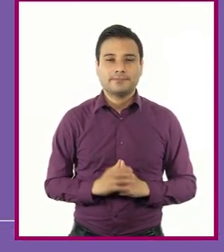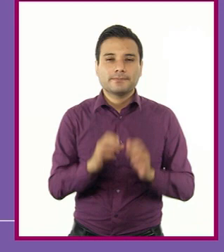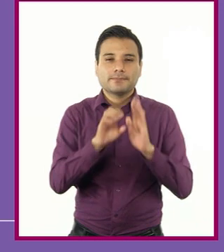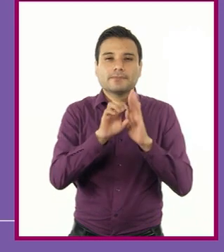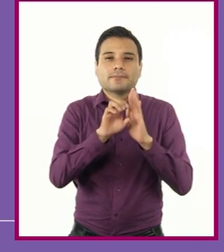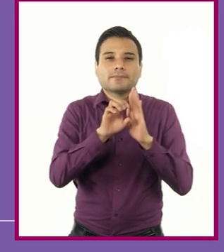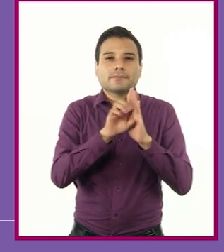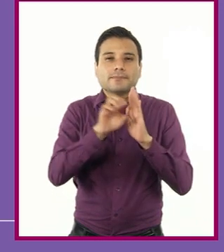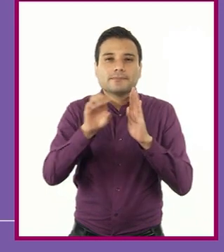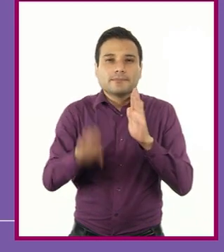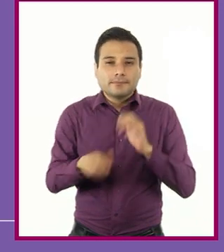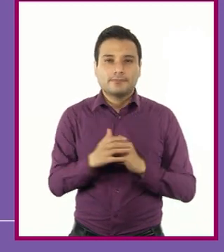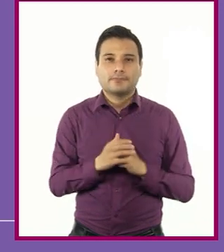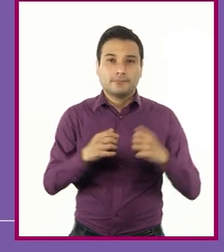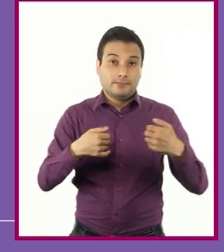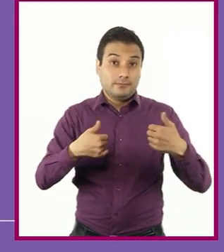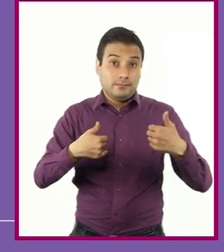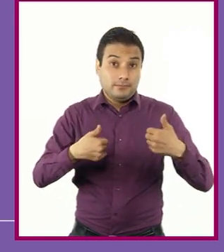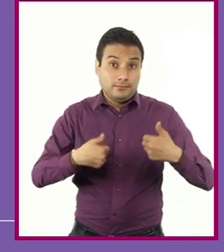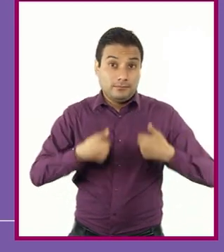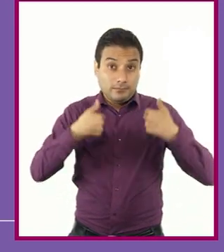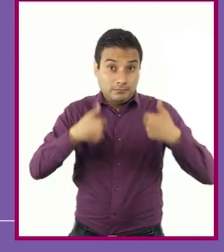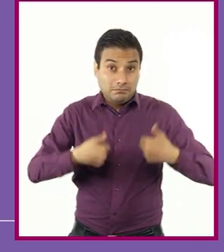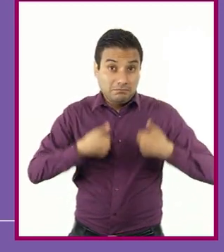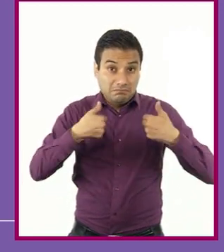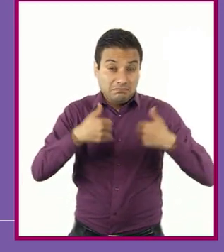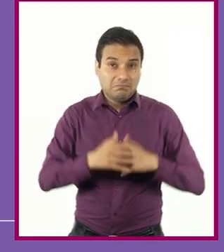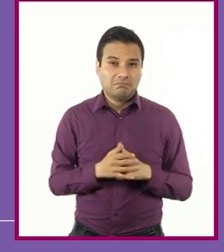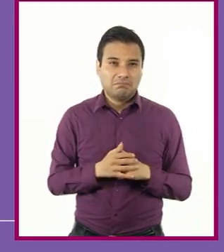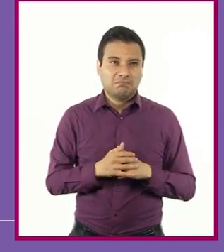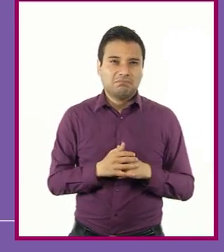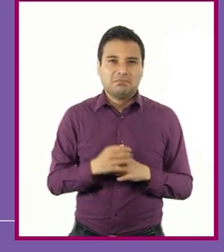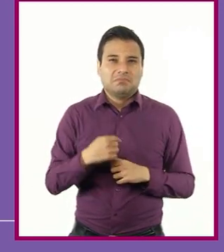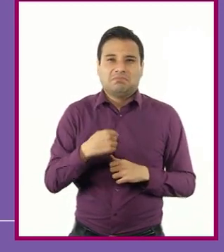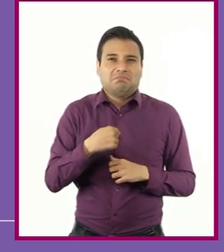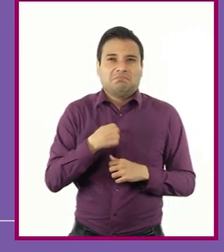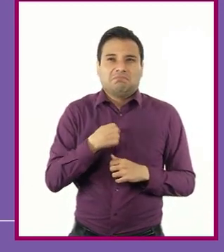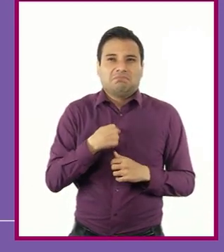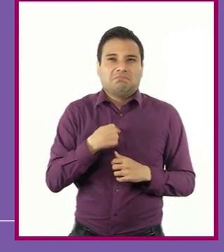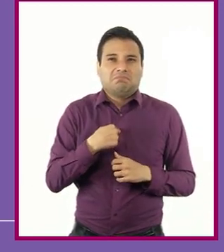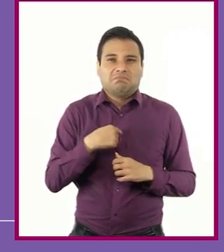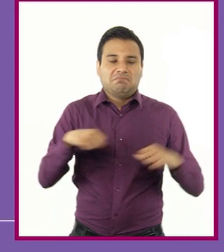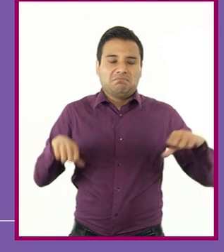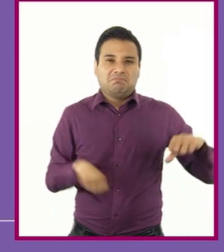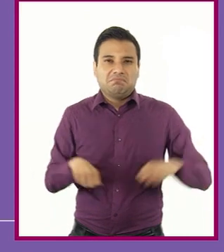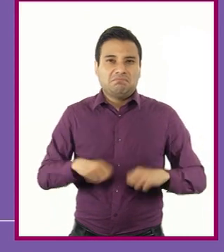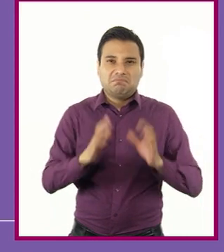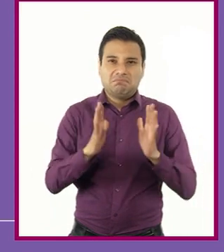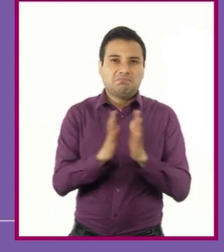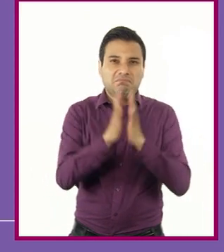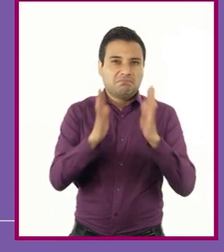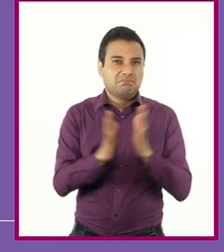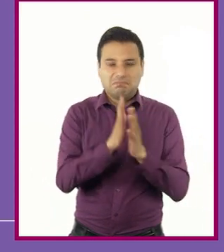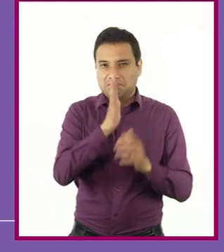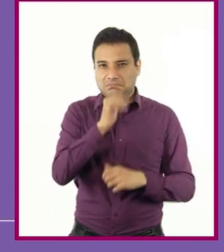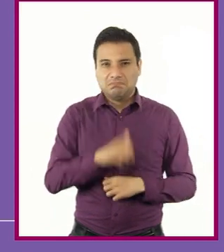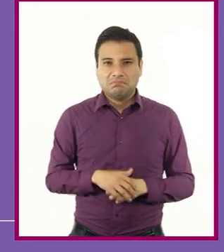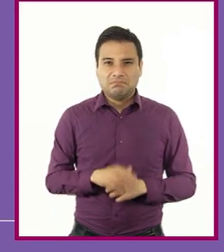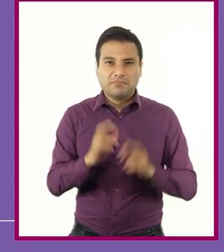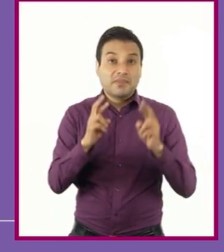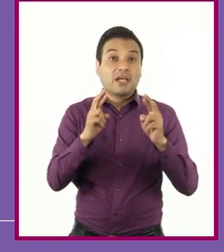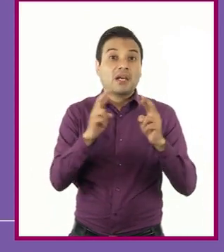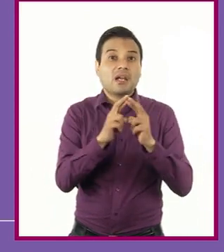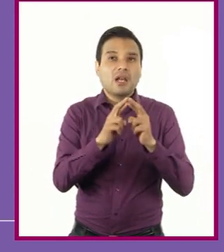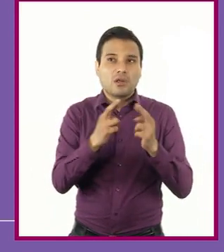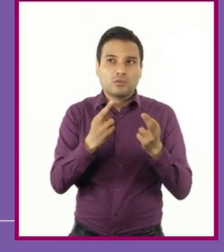un joven se niega a realizar determinada actividad debido a que su religión o principio moral se lo prohíbe? Por favor, responda con base a